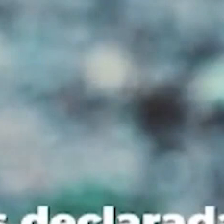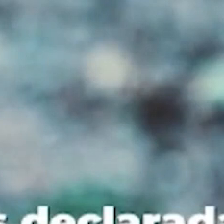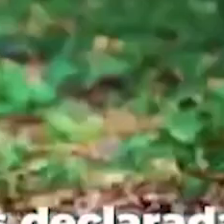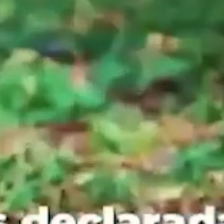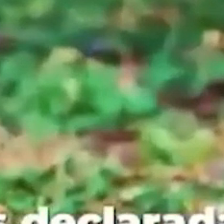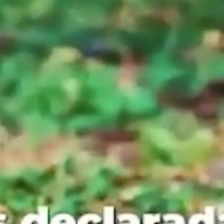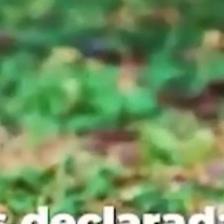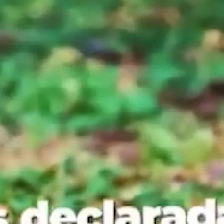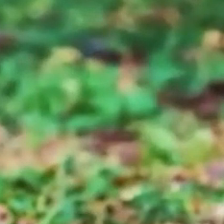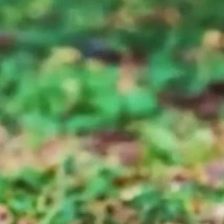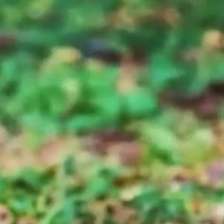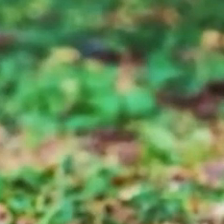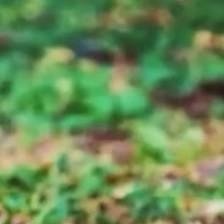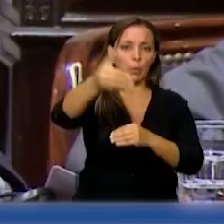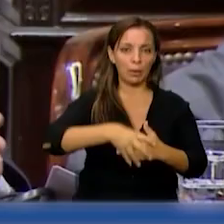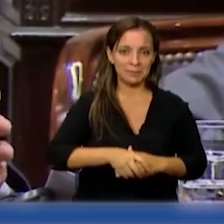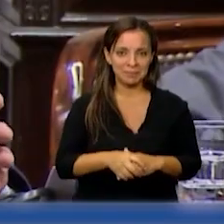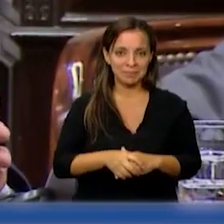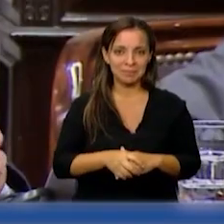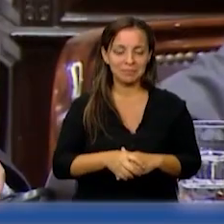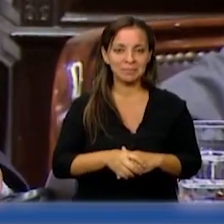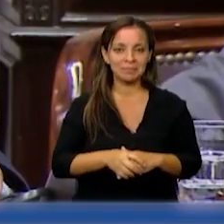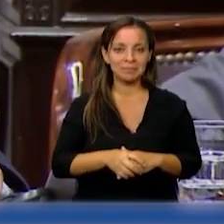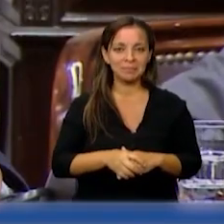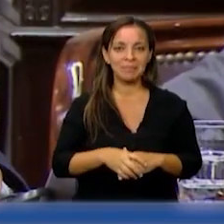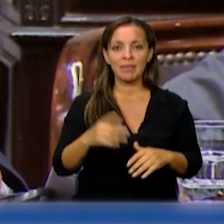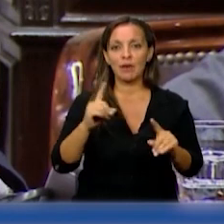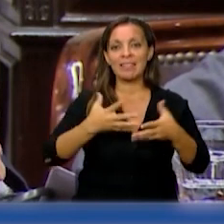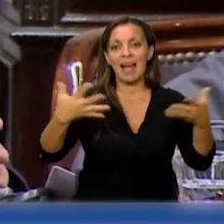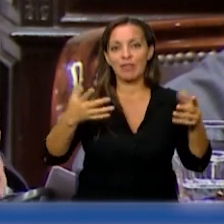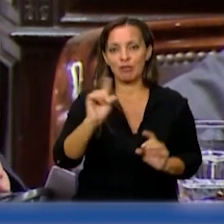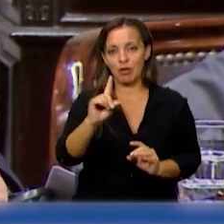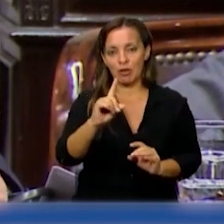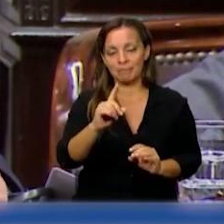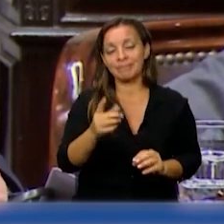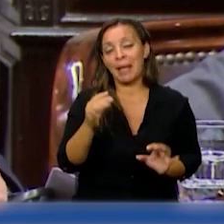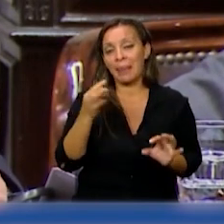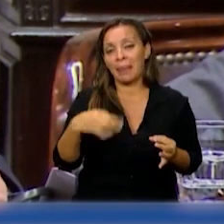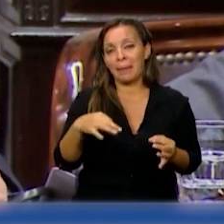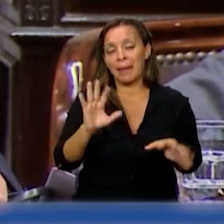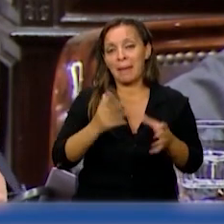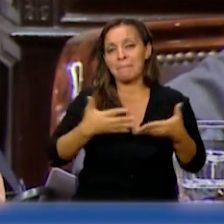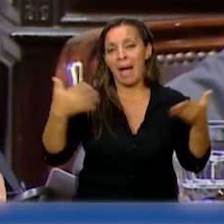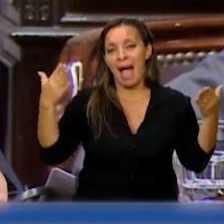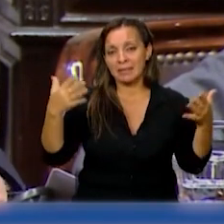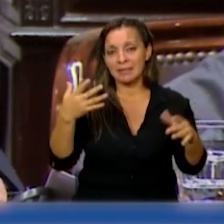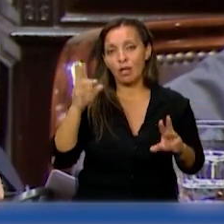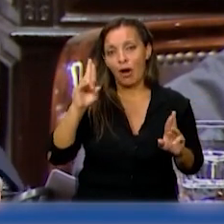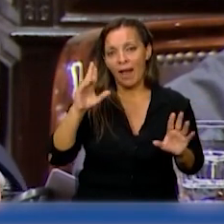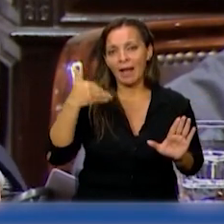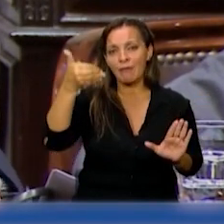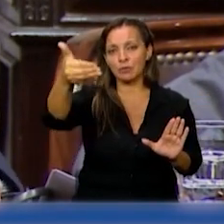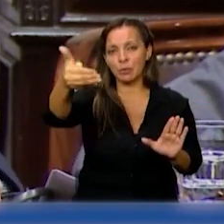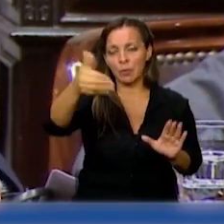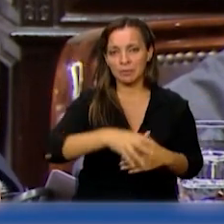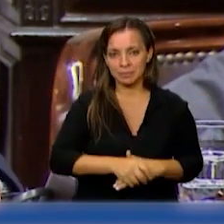preservadas para el futuro. No son tantas, evidentemente. Sería deseable, sí, por supuesto, que en el futuro podamos